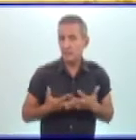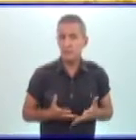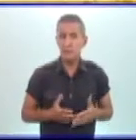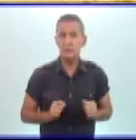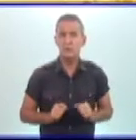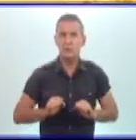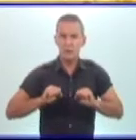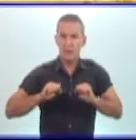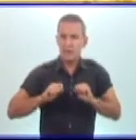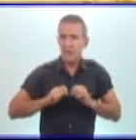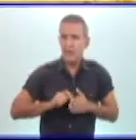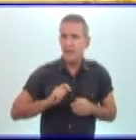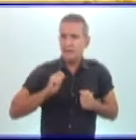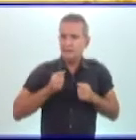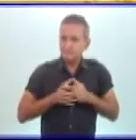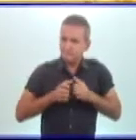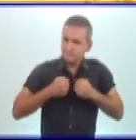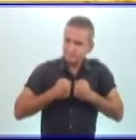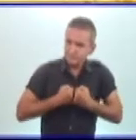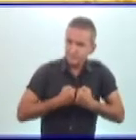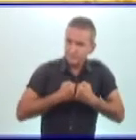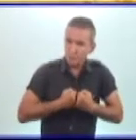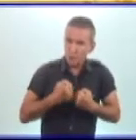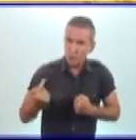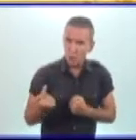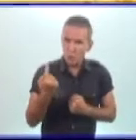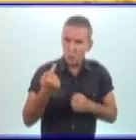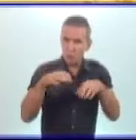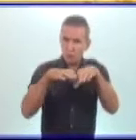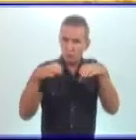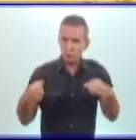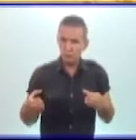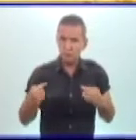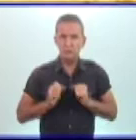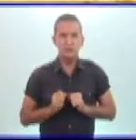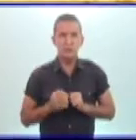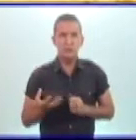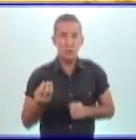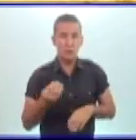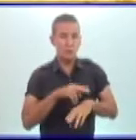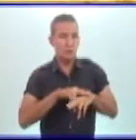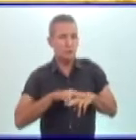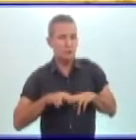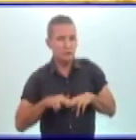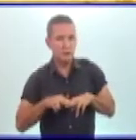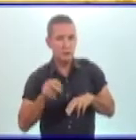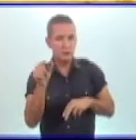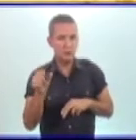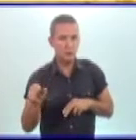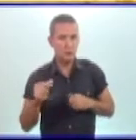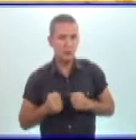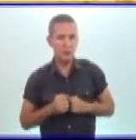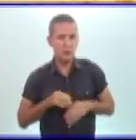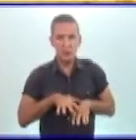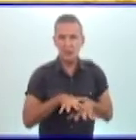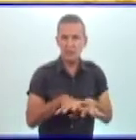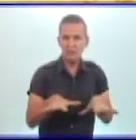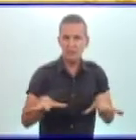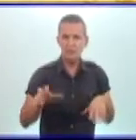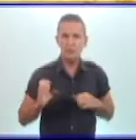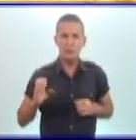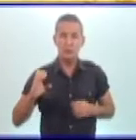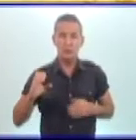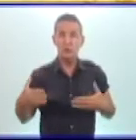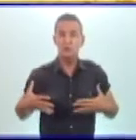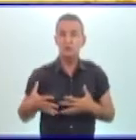reafirmó dentro de ese único sistema como una tendencia. Muchos historiadores refieren a que la expansión mundial del capitalismo no es solo un proceso de